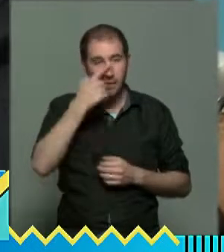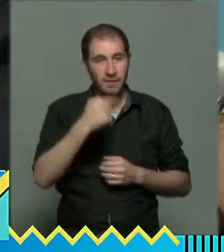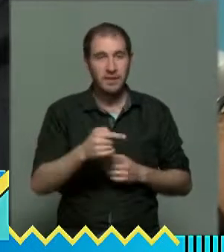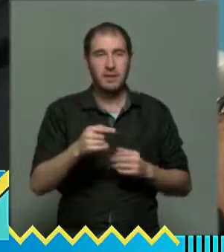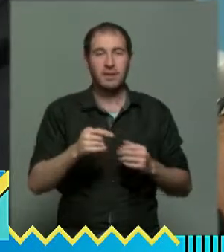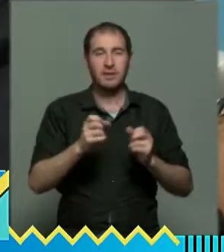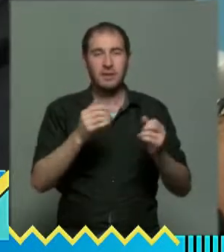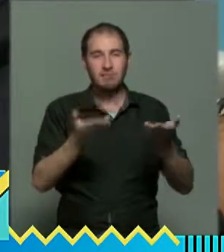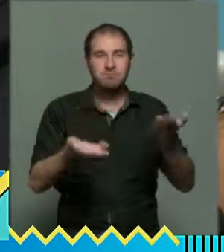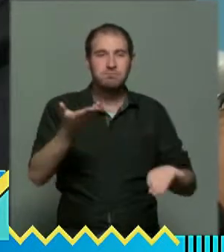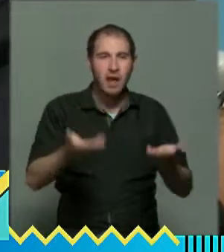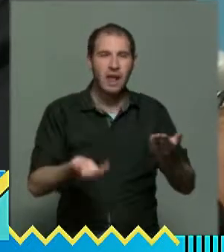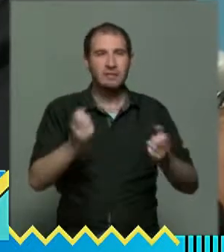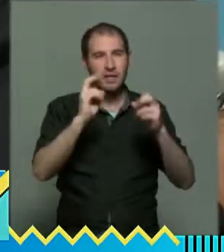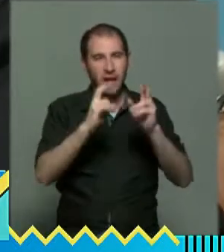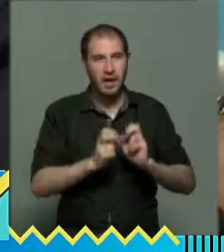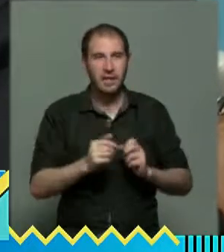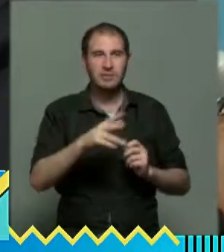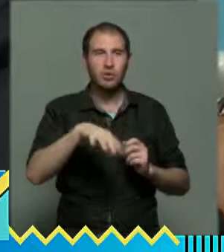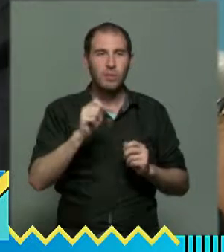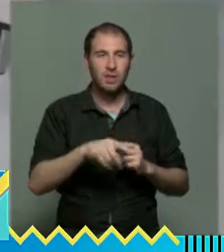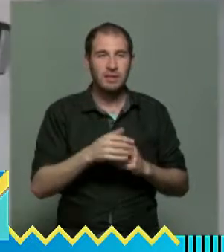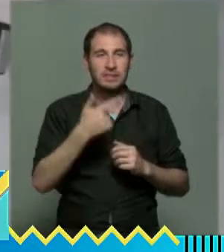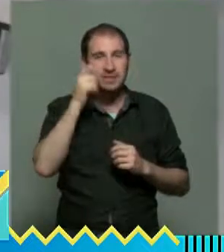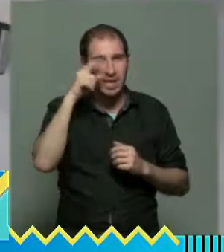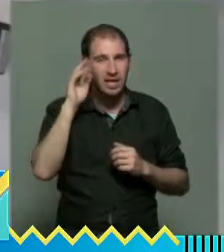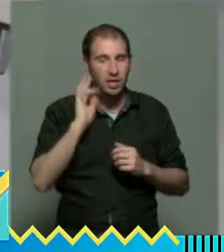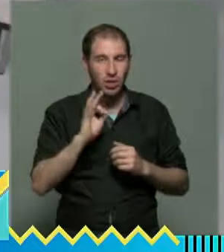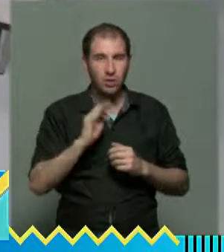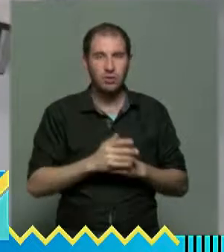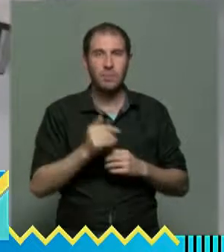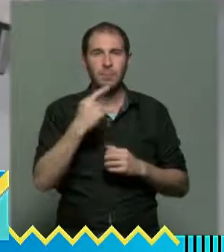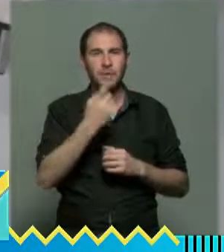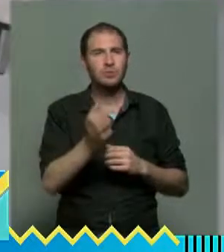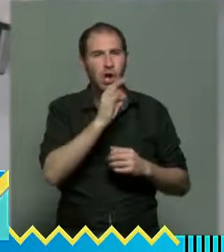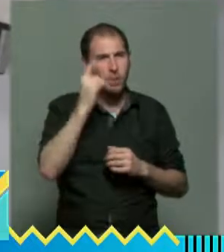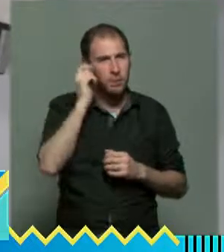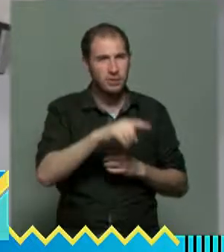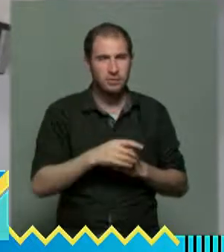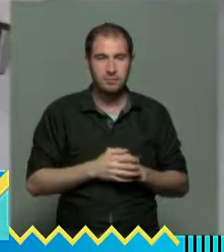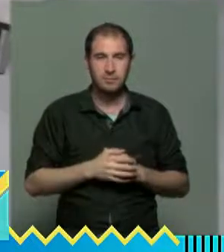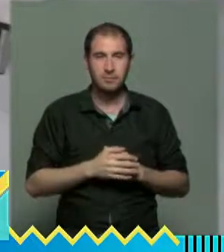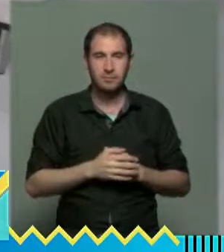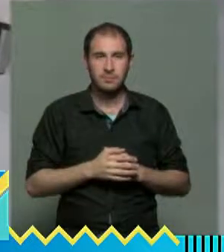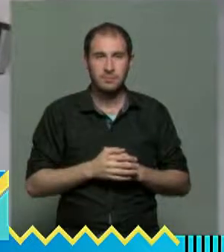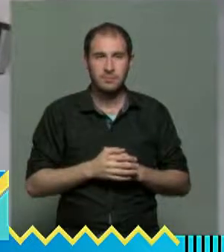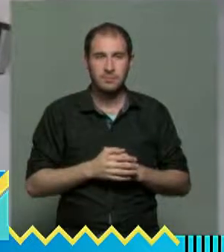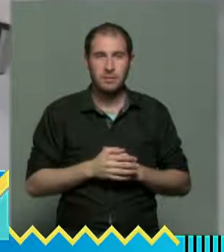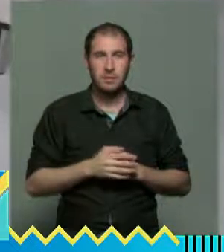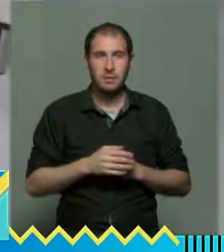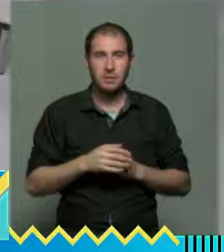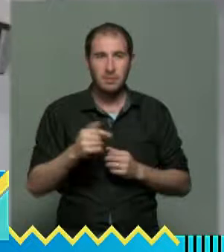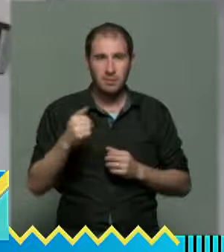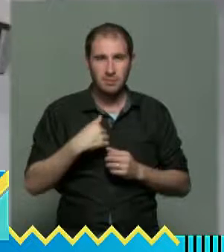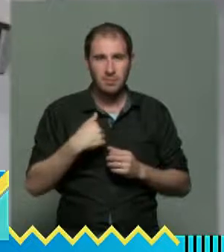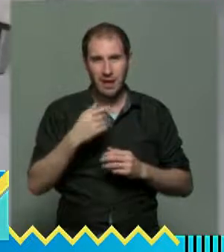con este balance o este análisis del sector, Sergio, ¿cuál es tu visión? Mira, me parece que, un poco escuchando a Malvina, es tu